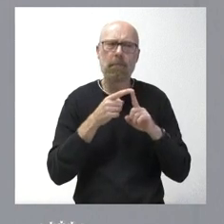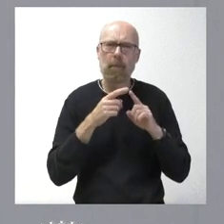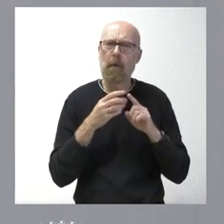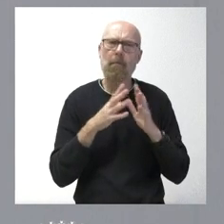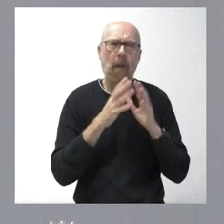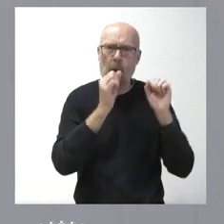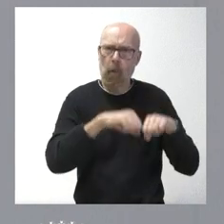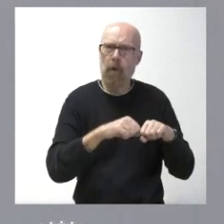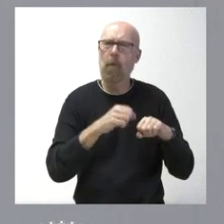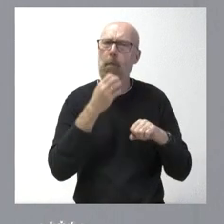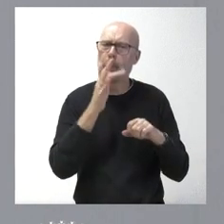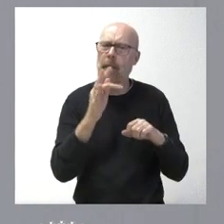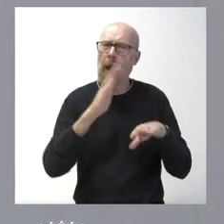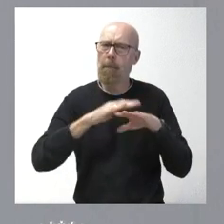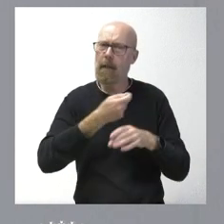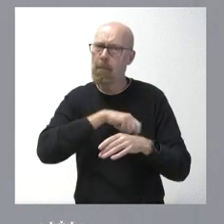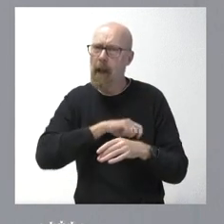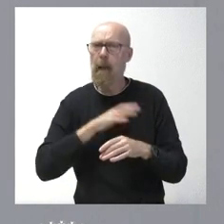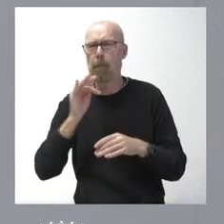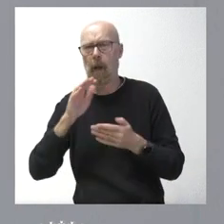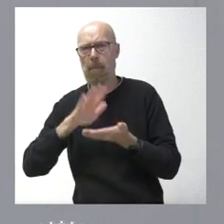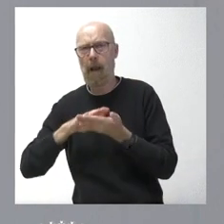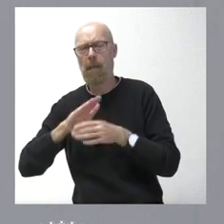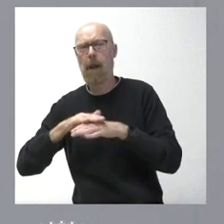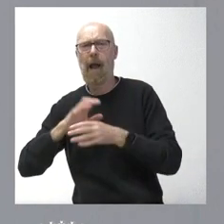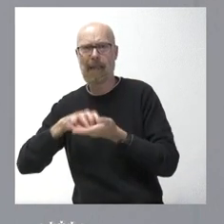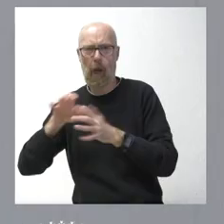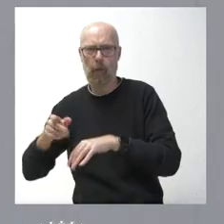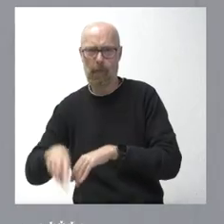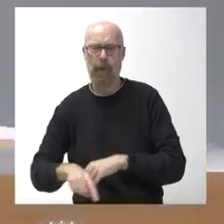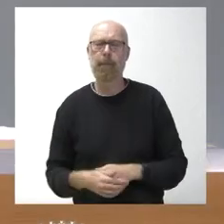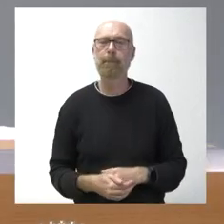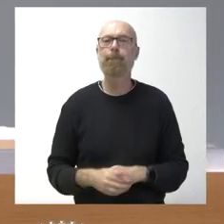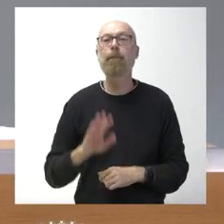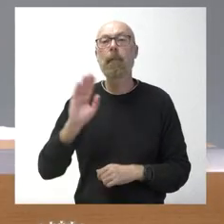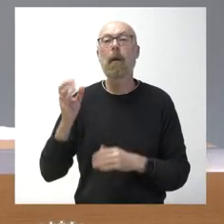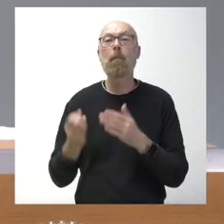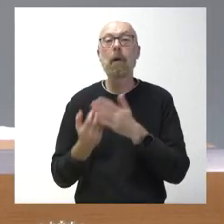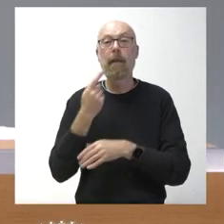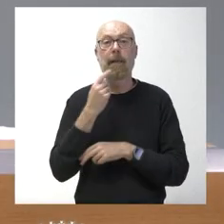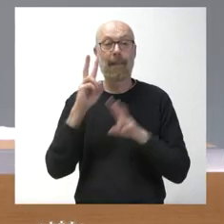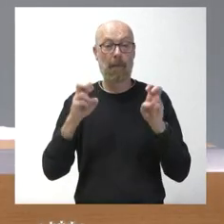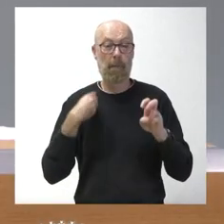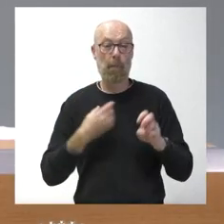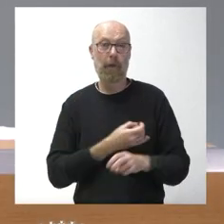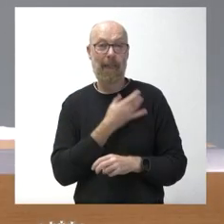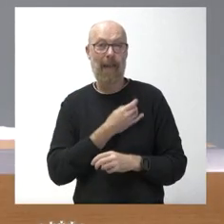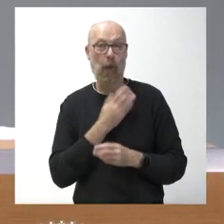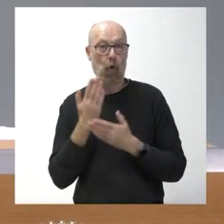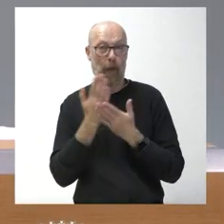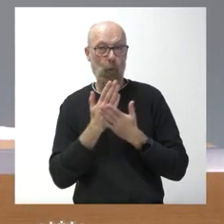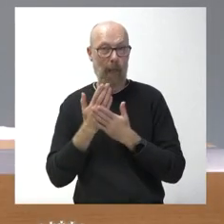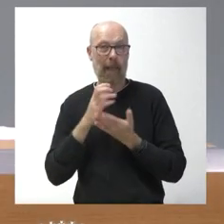buenas para España son buenas también para Castilla y león Sí hola Buenos días también sobre sobre este asunto y el sindicato de estudiantes de Castilla y león ha lanzado un